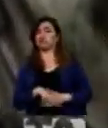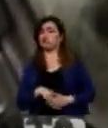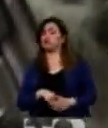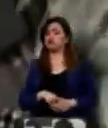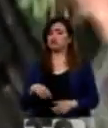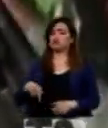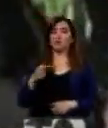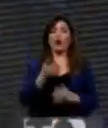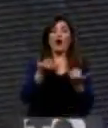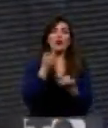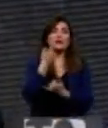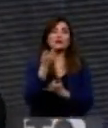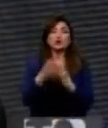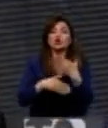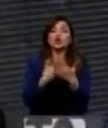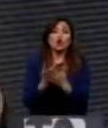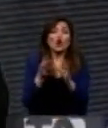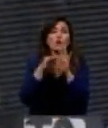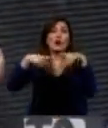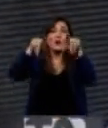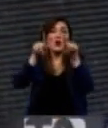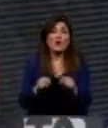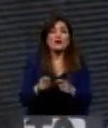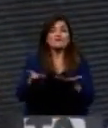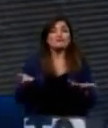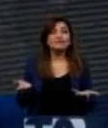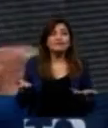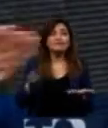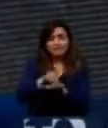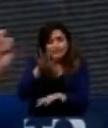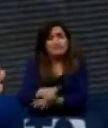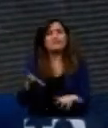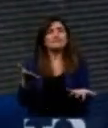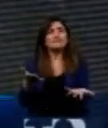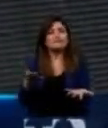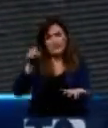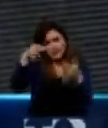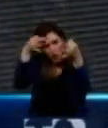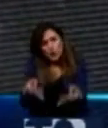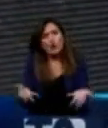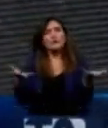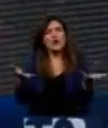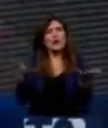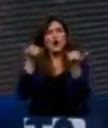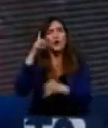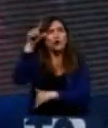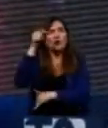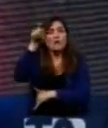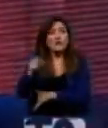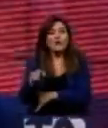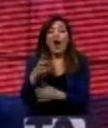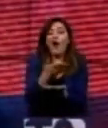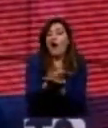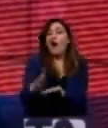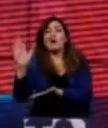hoy rectificar todos los convenios que están vigentes y que simplemente el gobierno actual puso a un